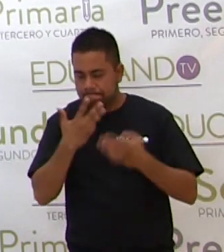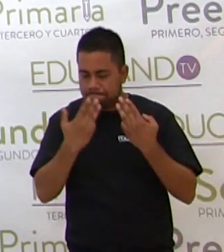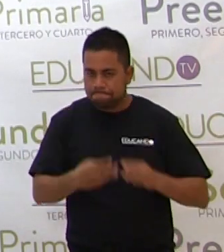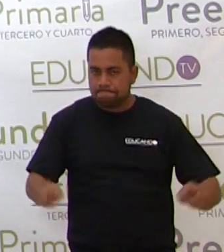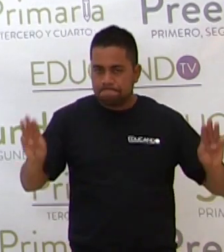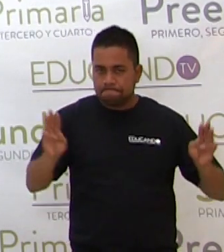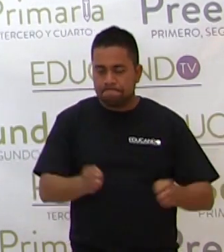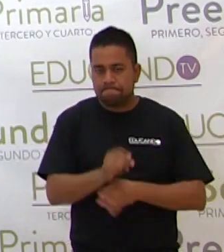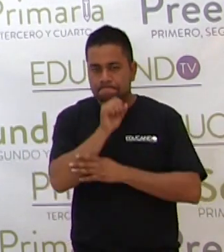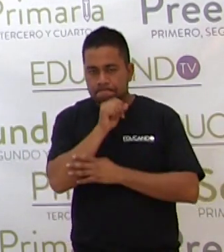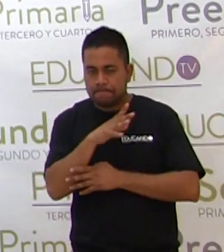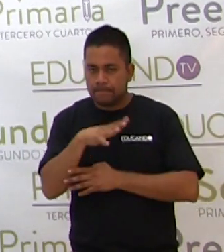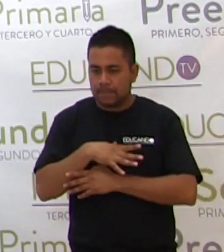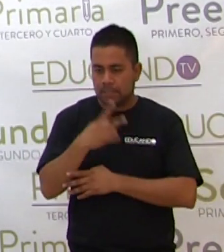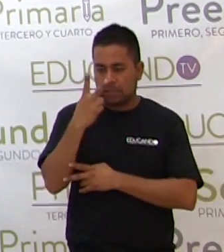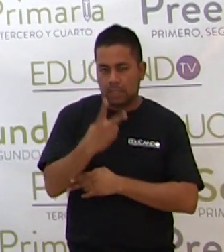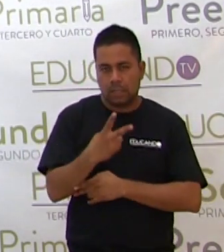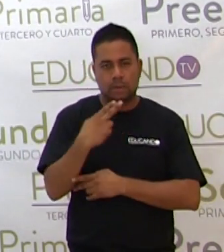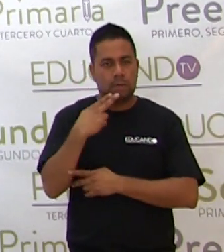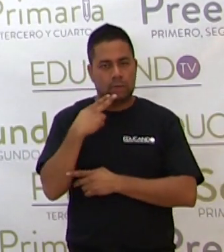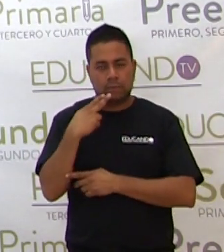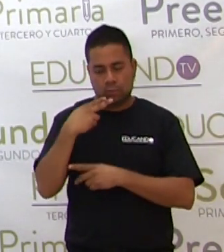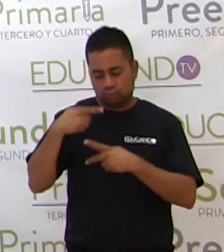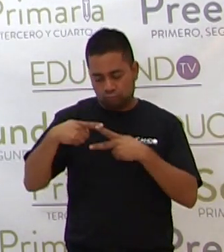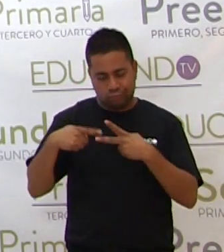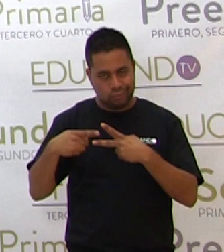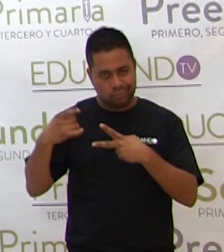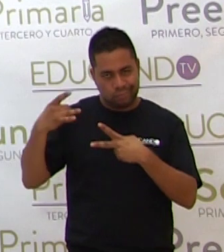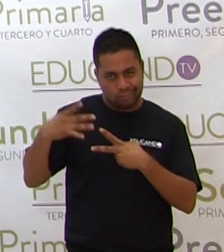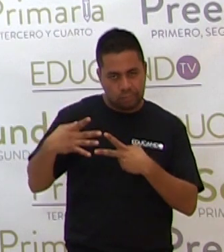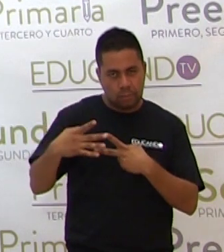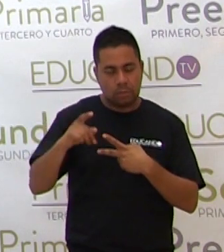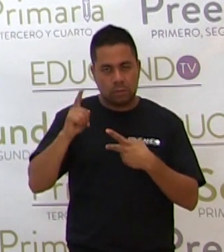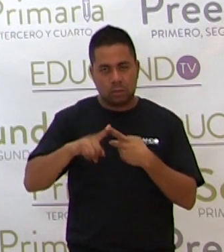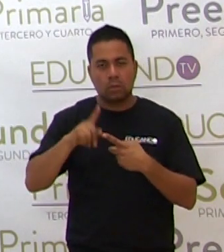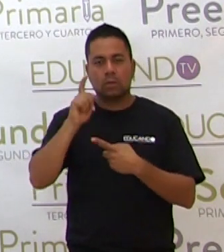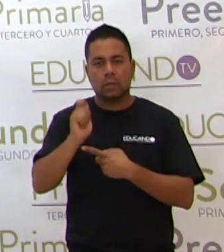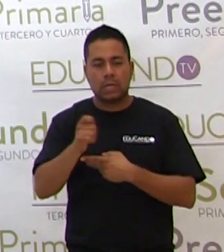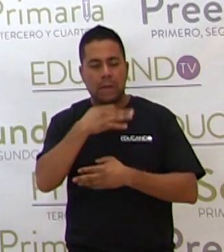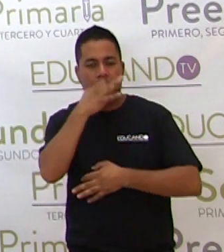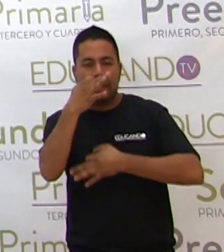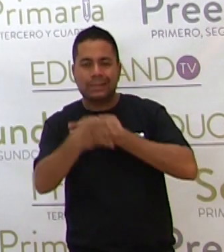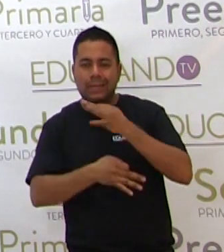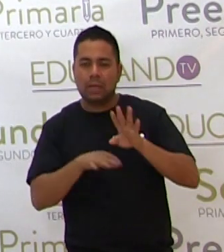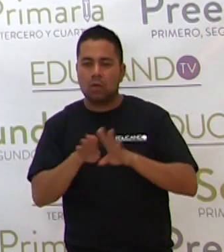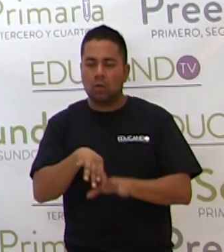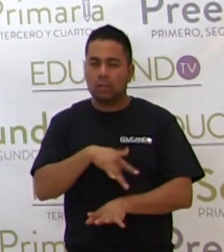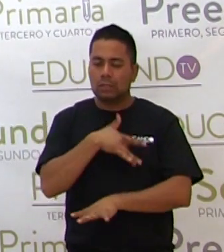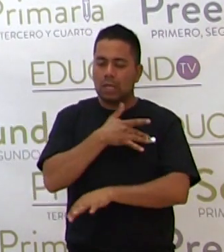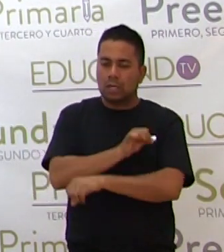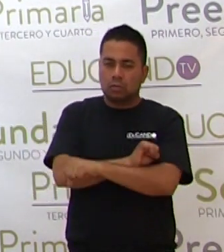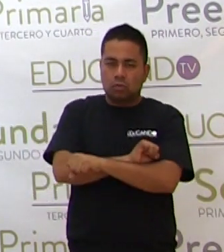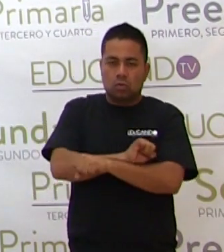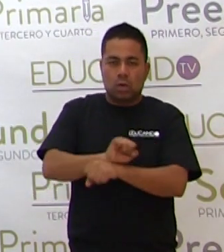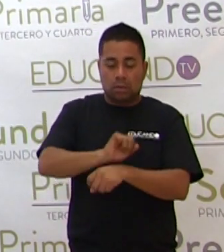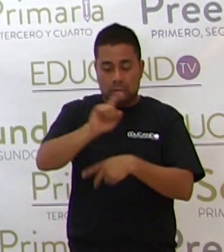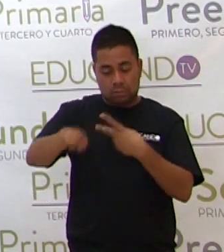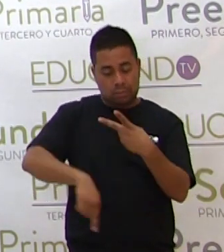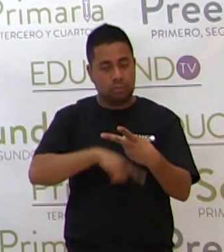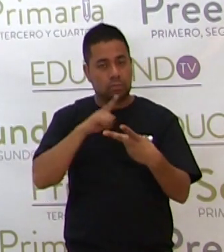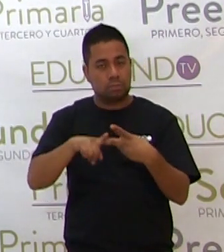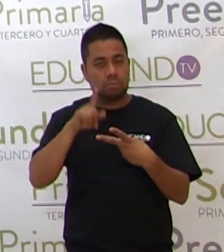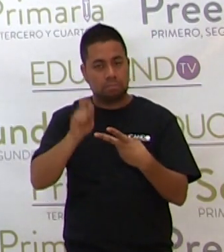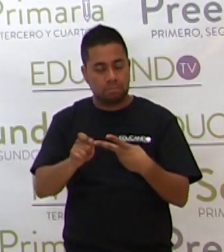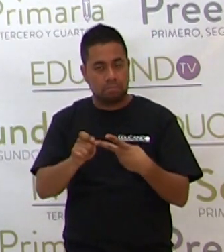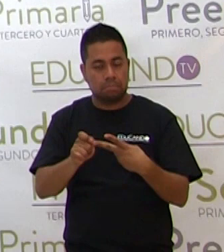y tiene dos funciones específicas una es ornamentar el mensaje y la otra es